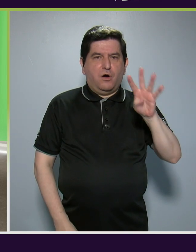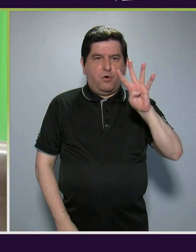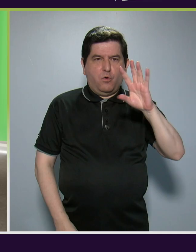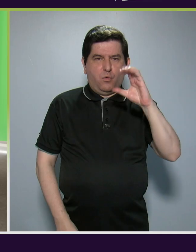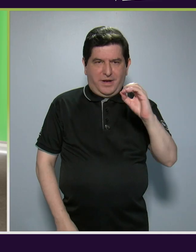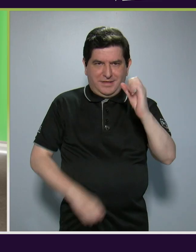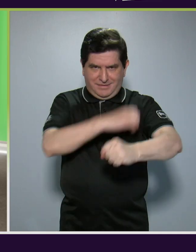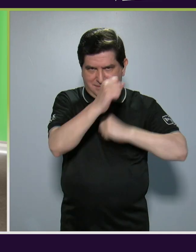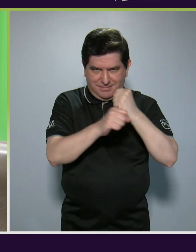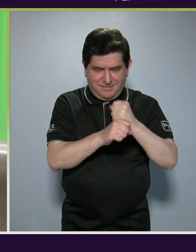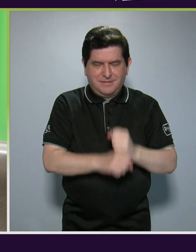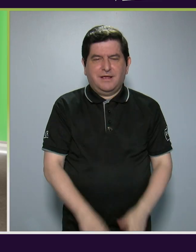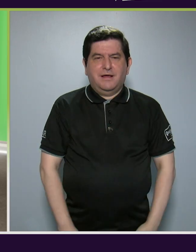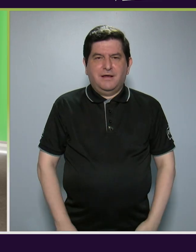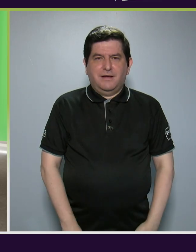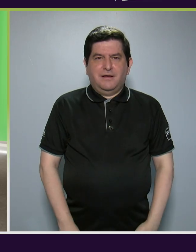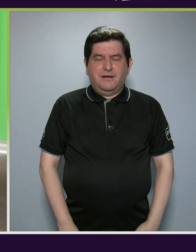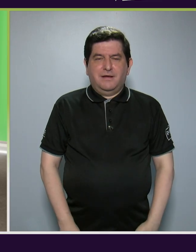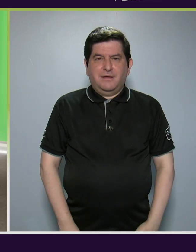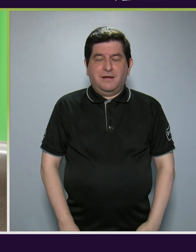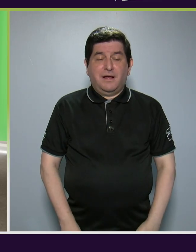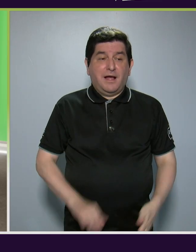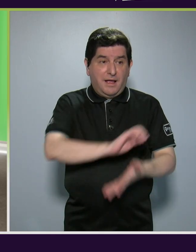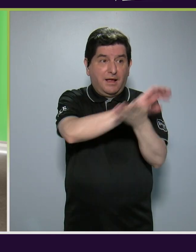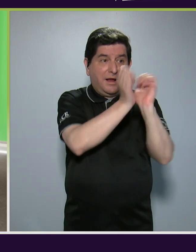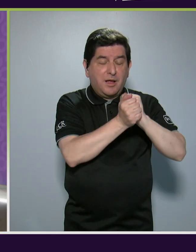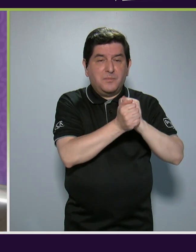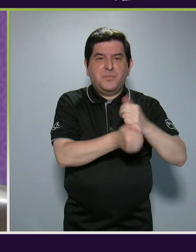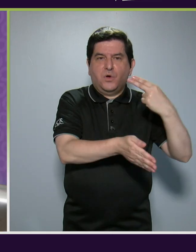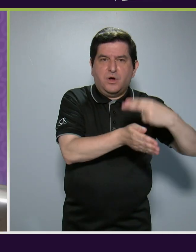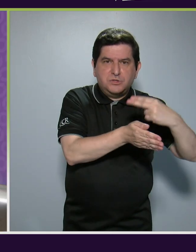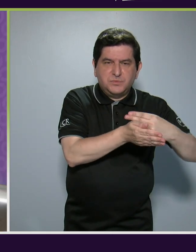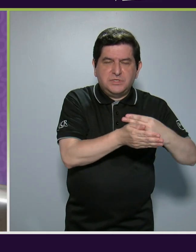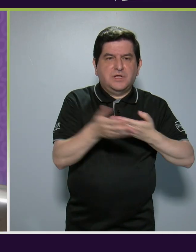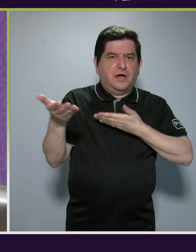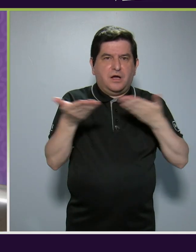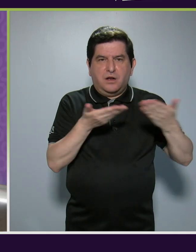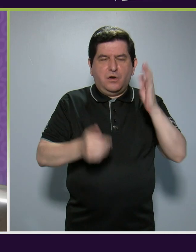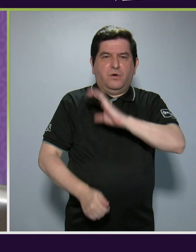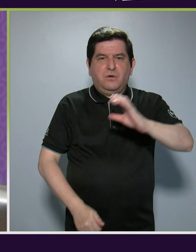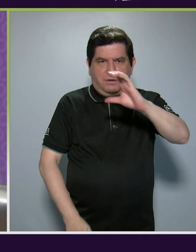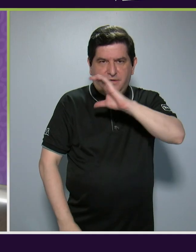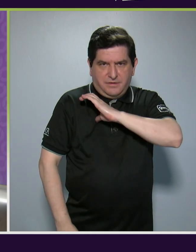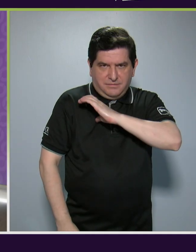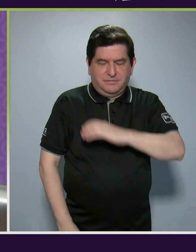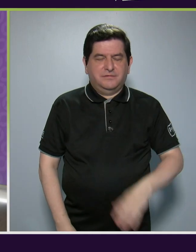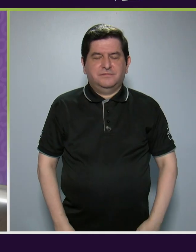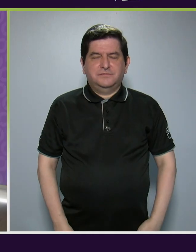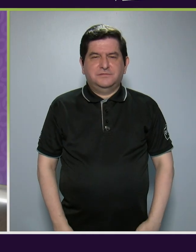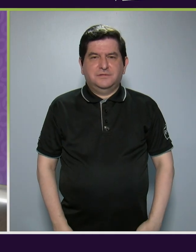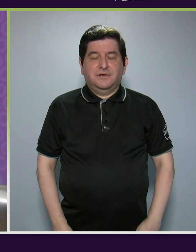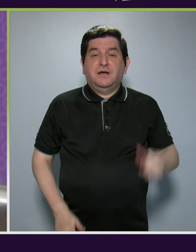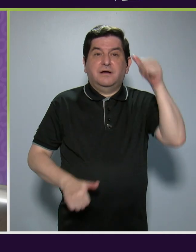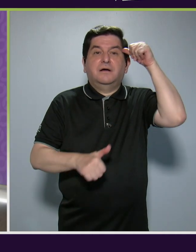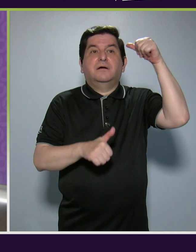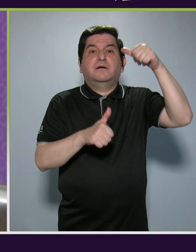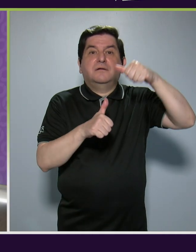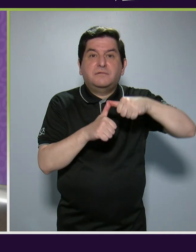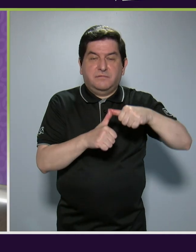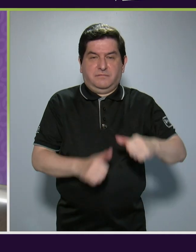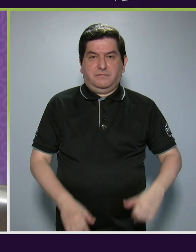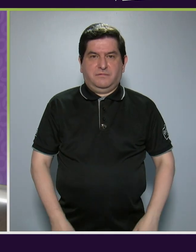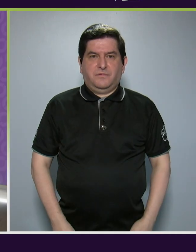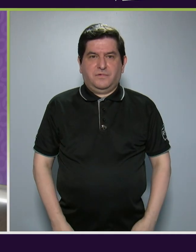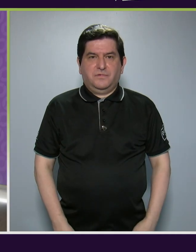cómo transicionar hacia hospitales, hacia servicios que ya contemplen esas características, teniendo en cuenta que es